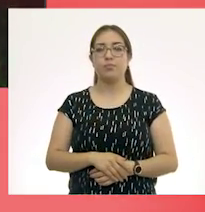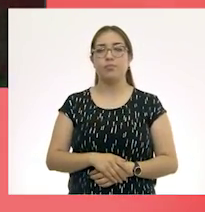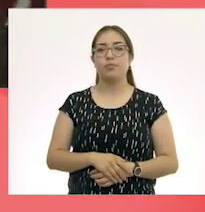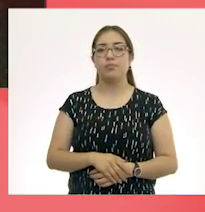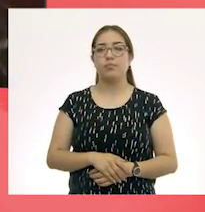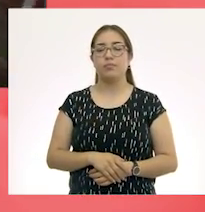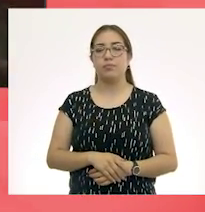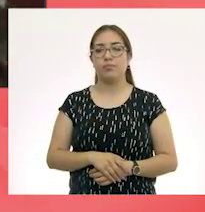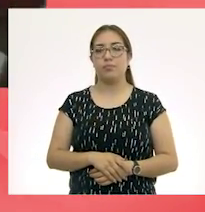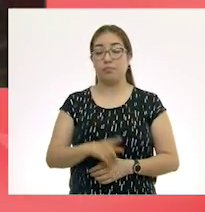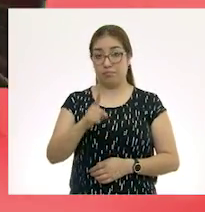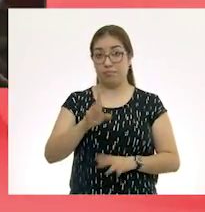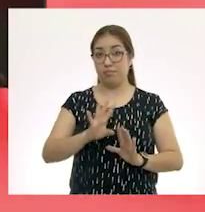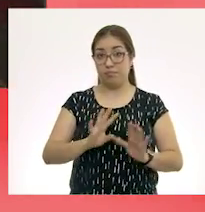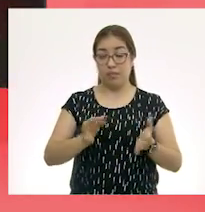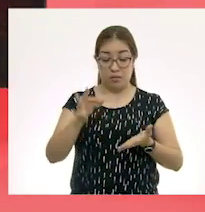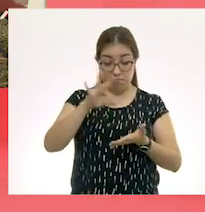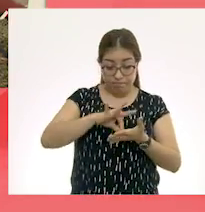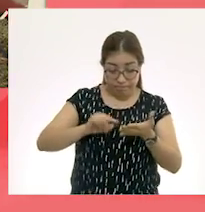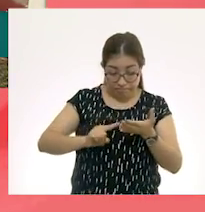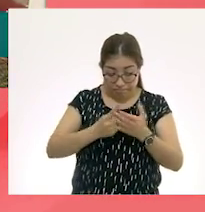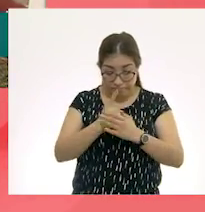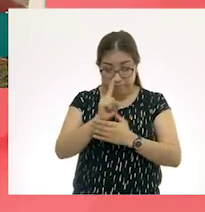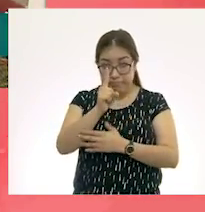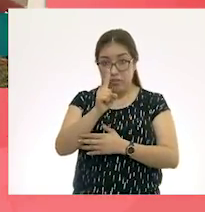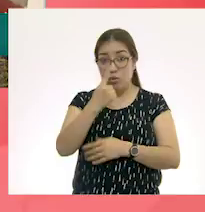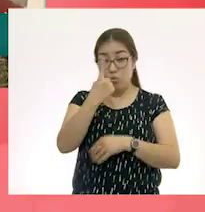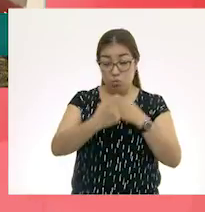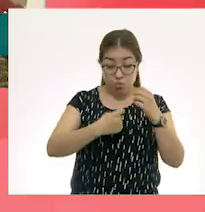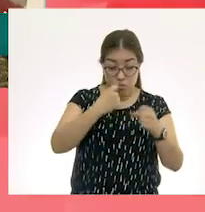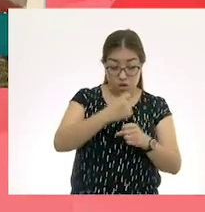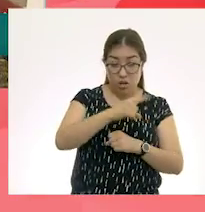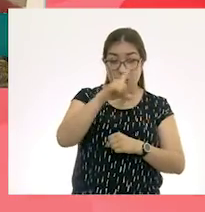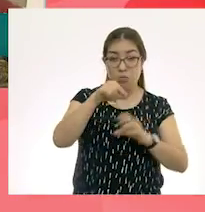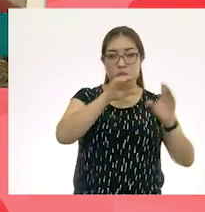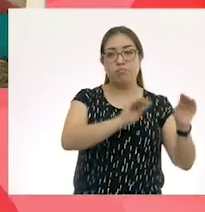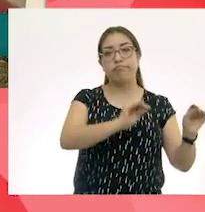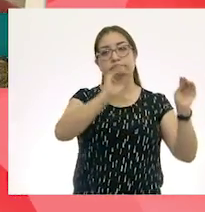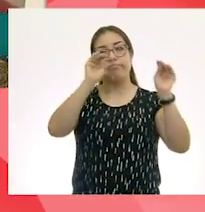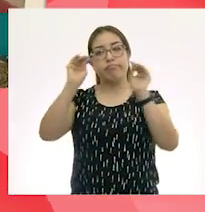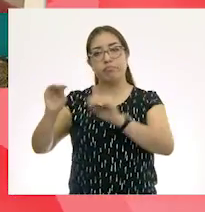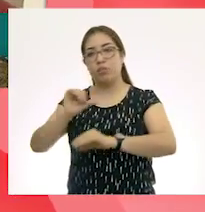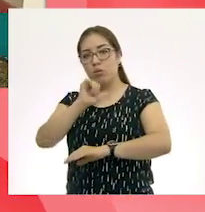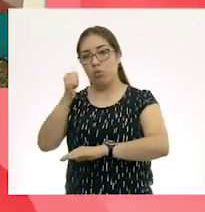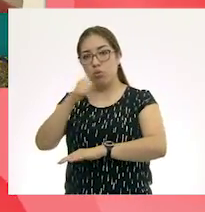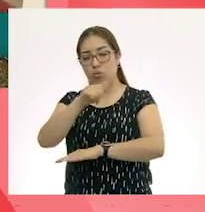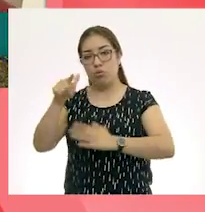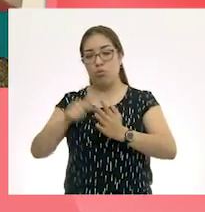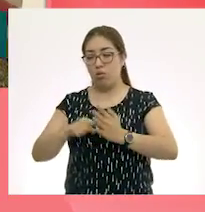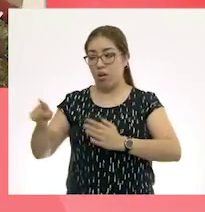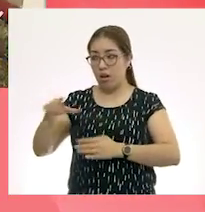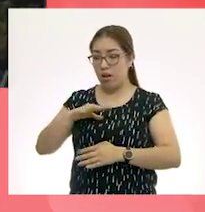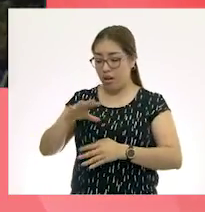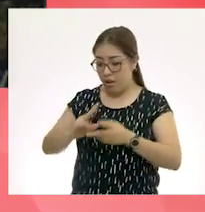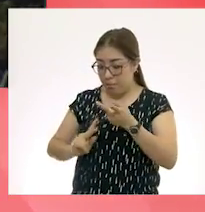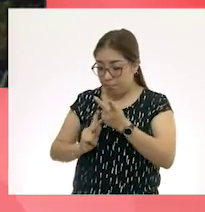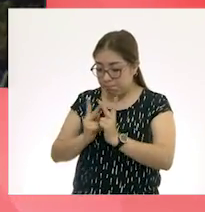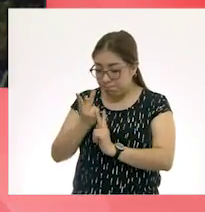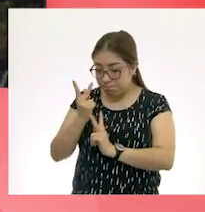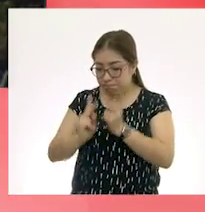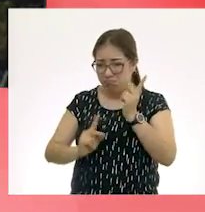Después de que germinan, al año, las pasamos de este lado. Aquí tenemos plántulas